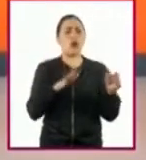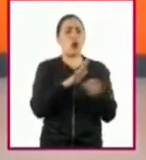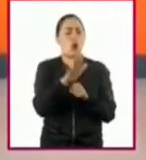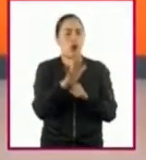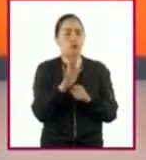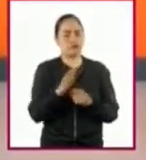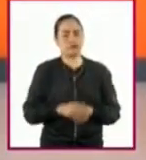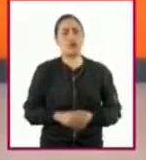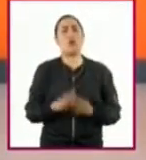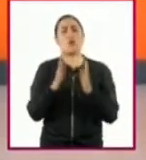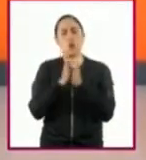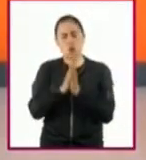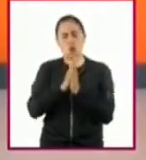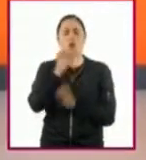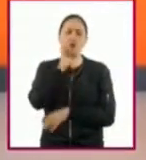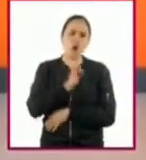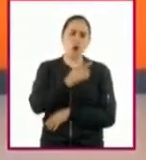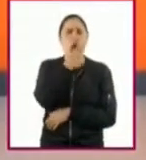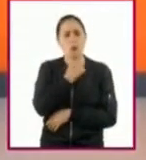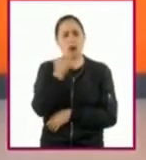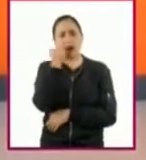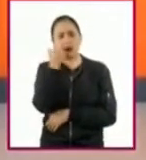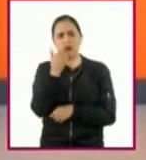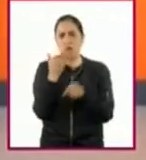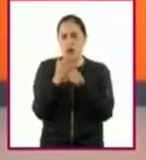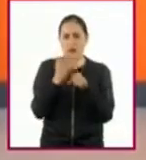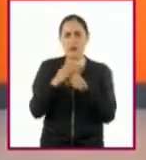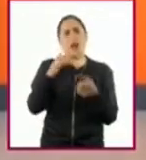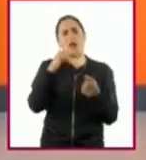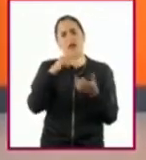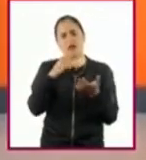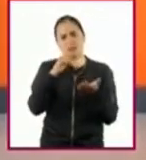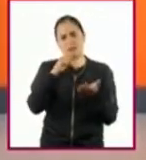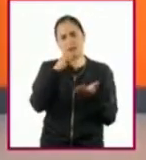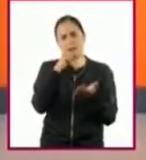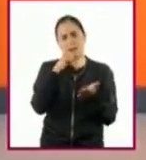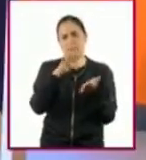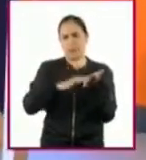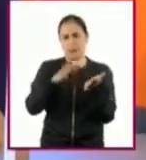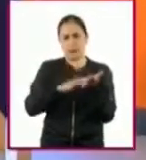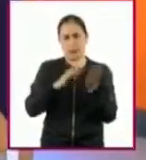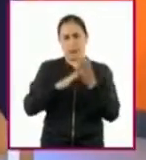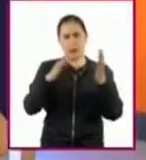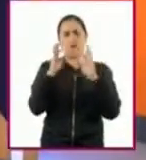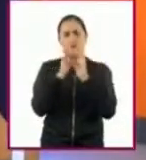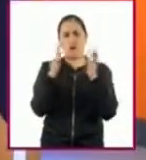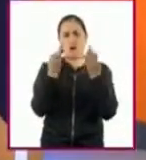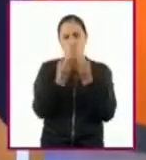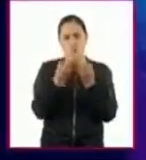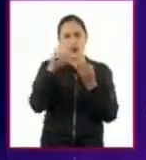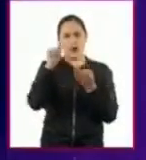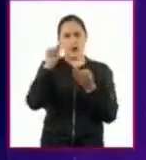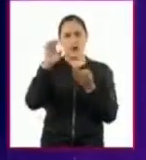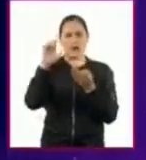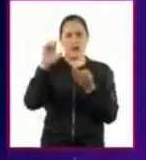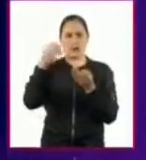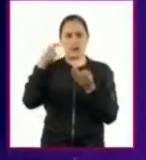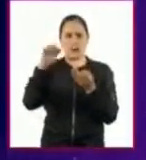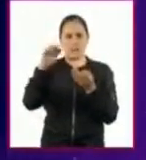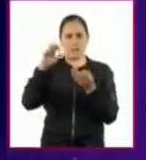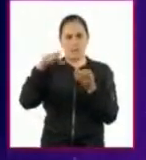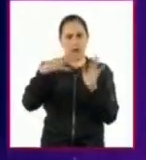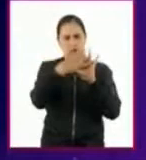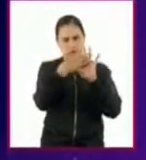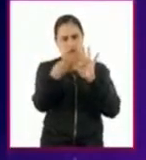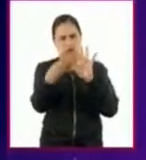alumnos, tengan a la mano lápiz y papel para que copien el formato del telegrama. En la parte superior derecha lleva la